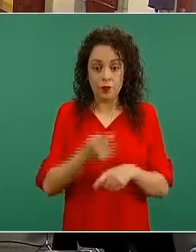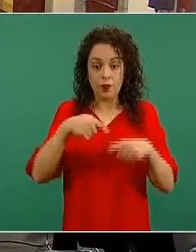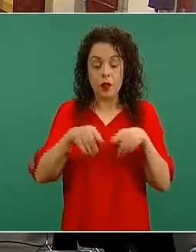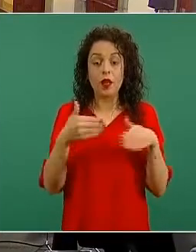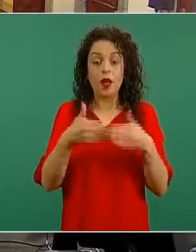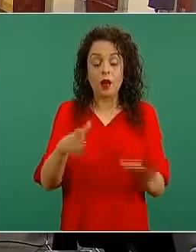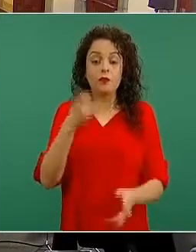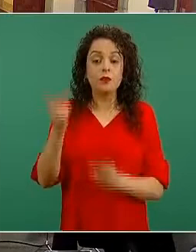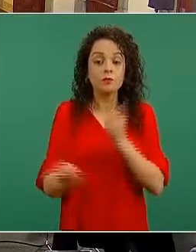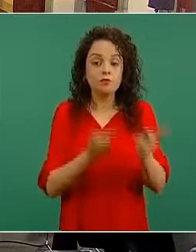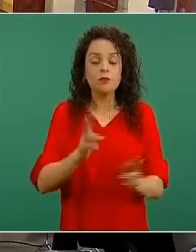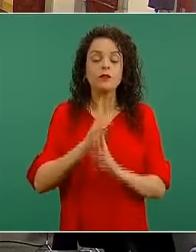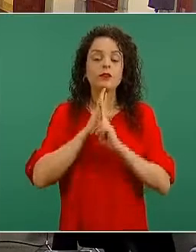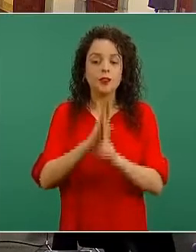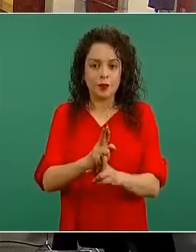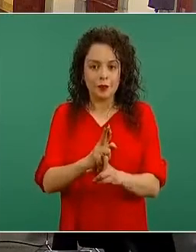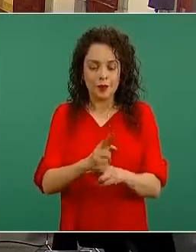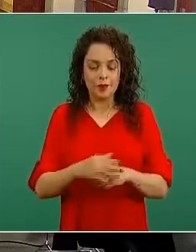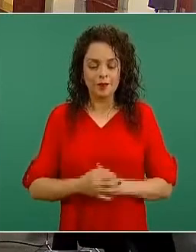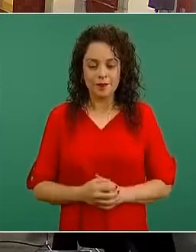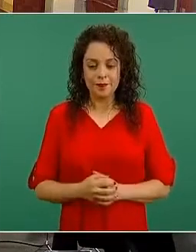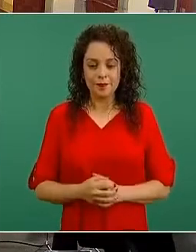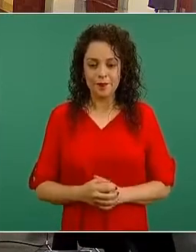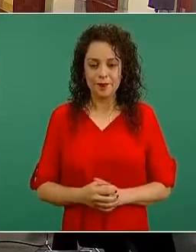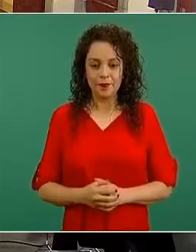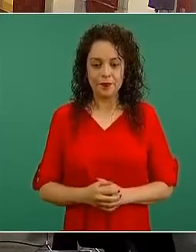y comentarios.